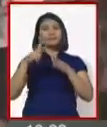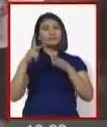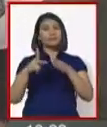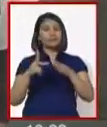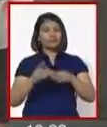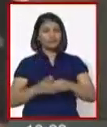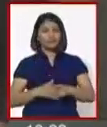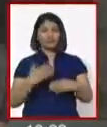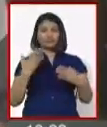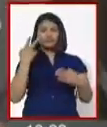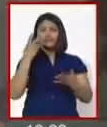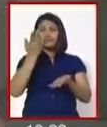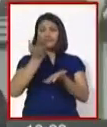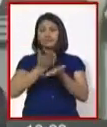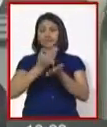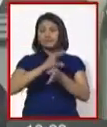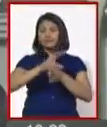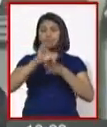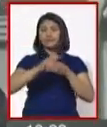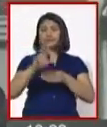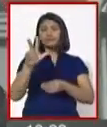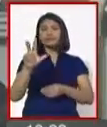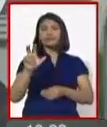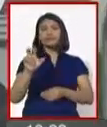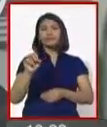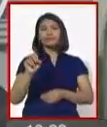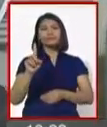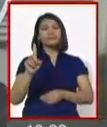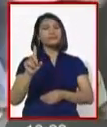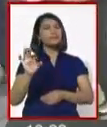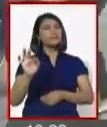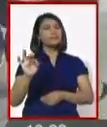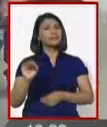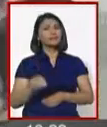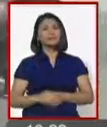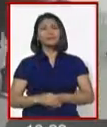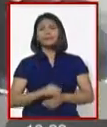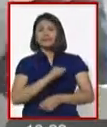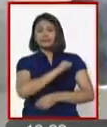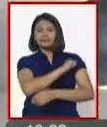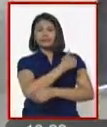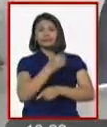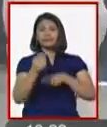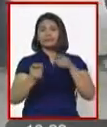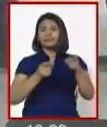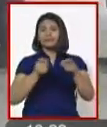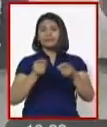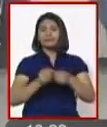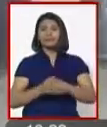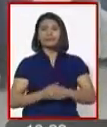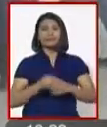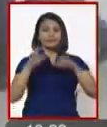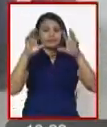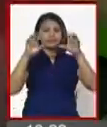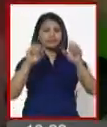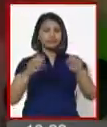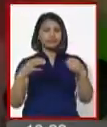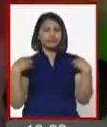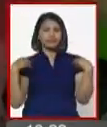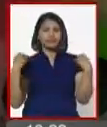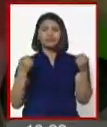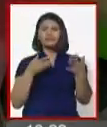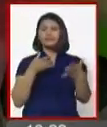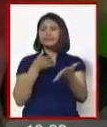entonces vemos que el paro va a ser contundente, ¿no? El 3091 es de la Autoridad de Fiscalización y de Control del Sistema de Salud,